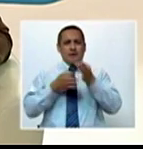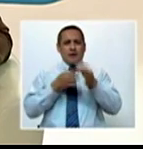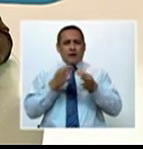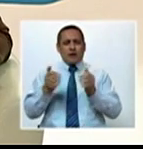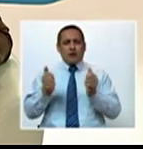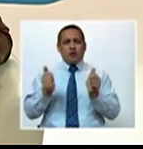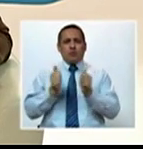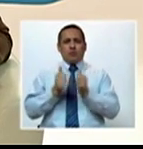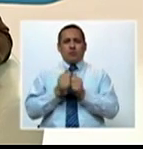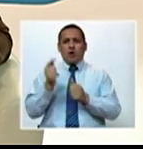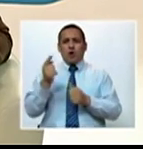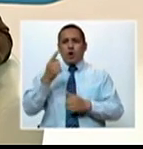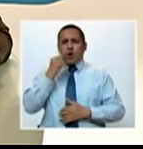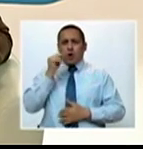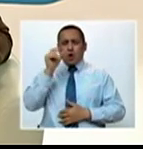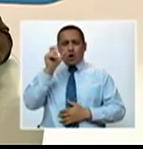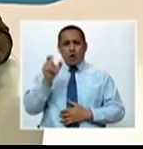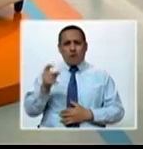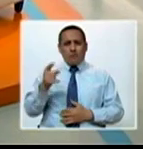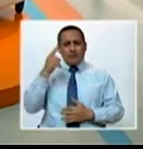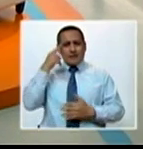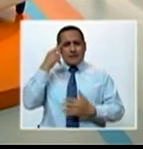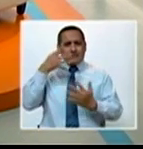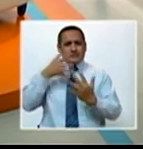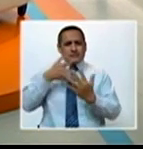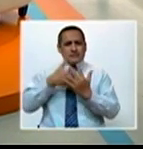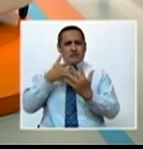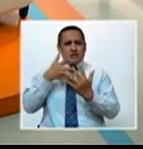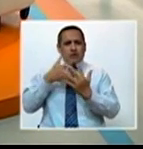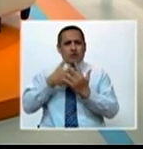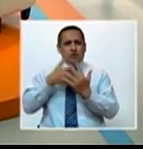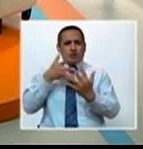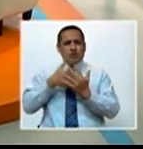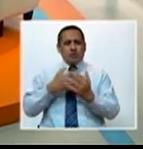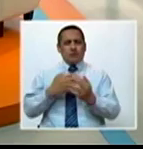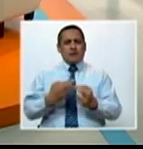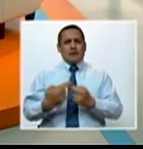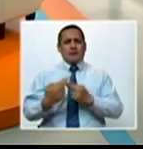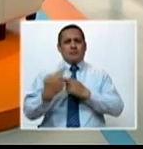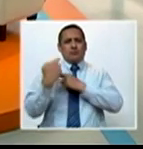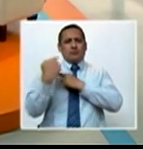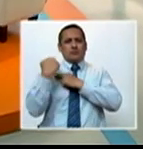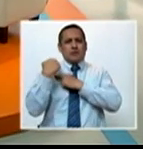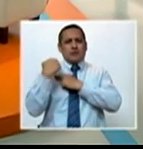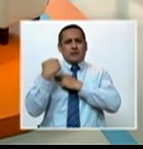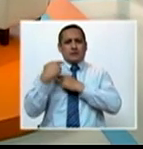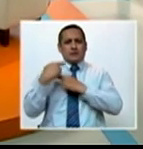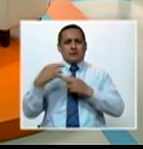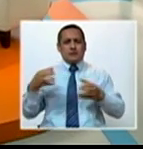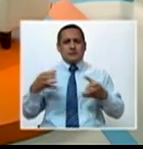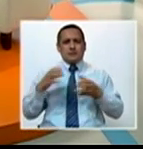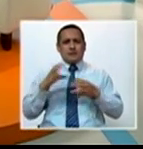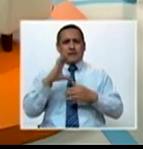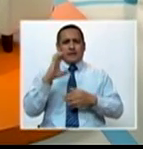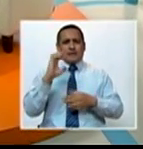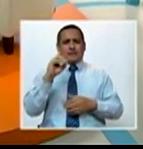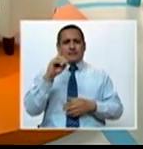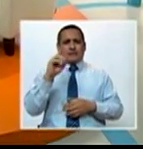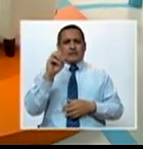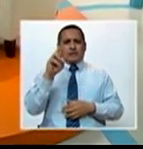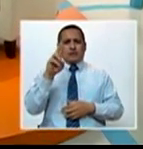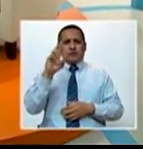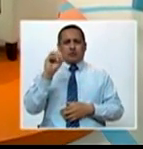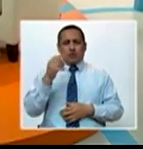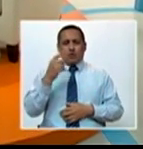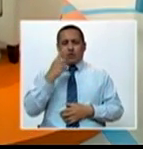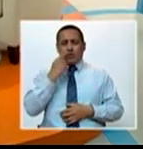Rojas, representante de Cedro. Señor Rojas, buenos días, gracias por